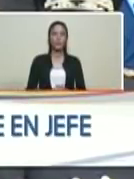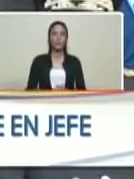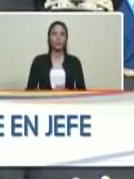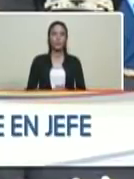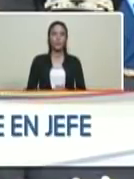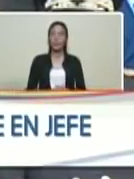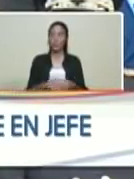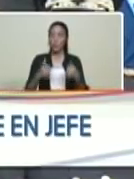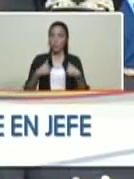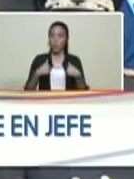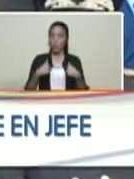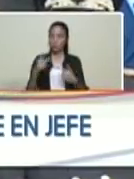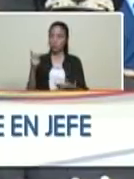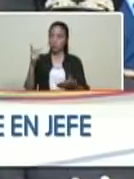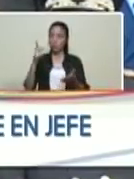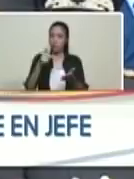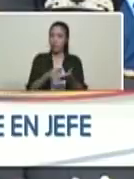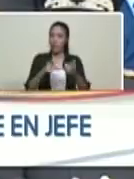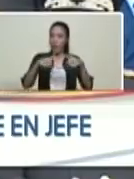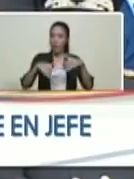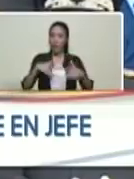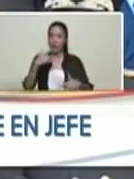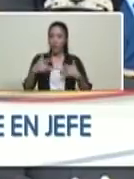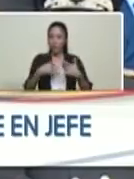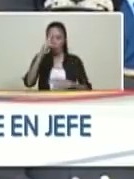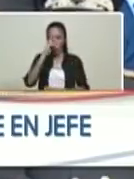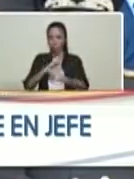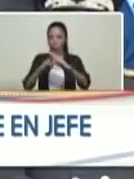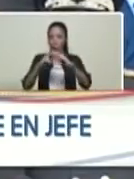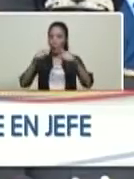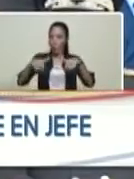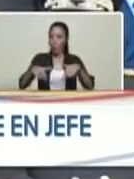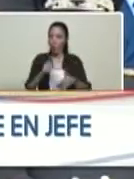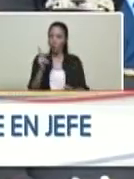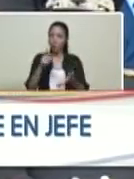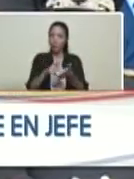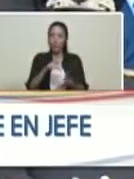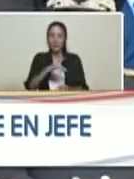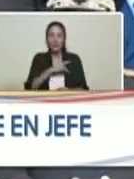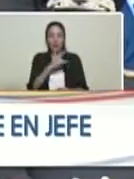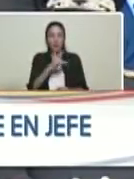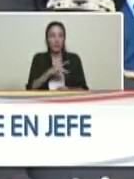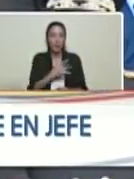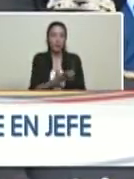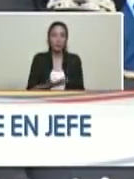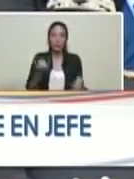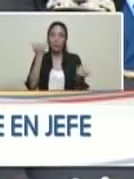he venido directamente a este acto de profundo sentido